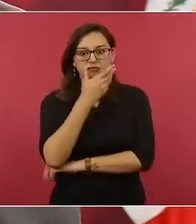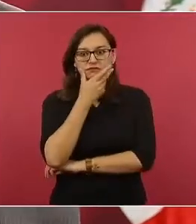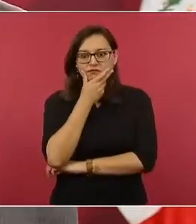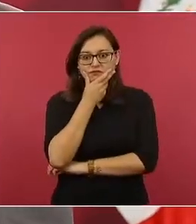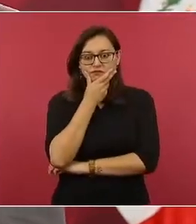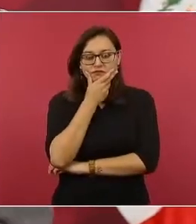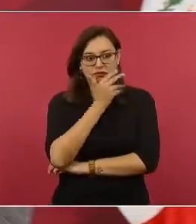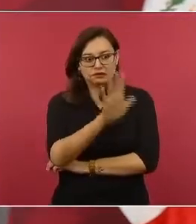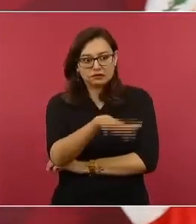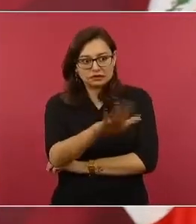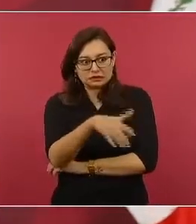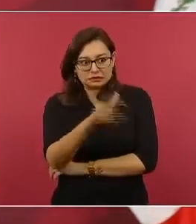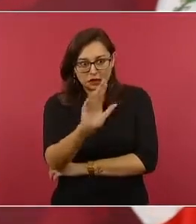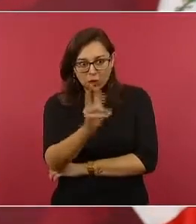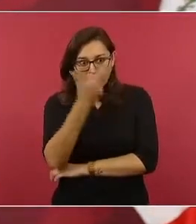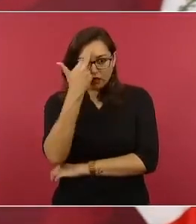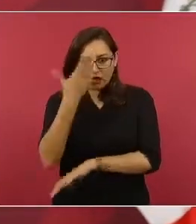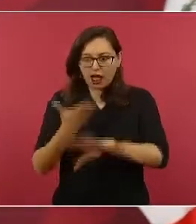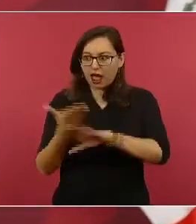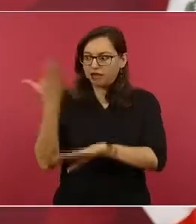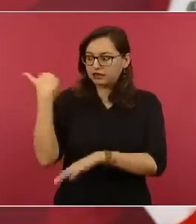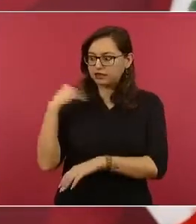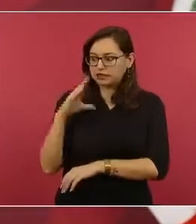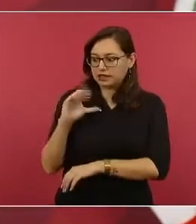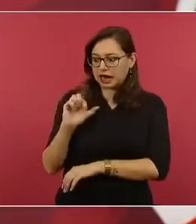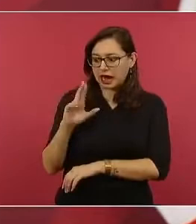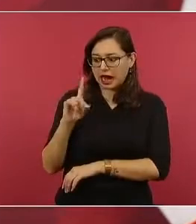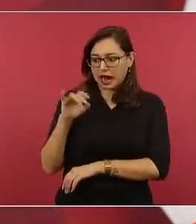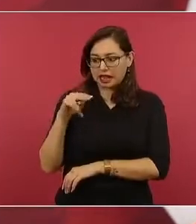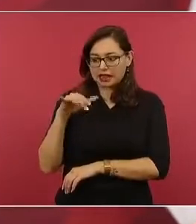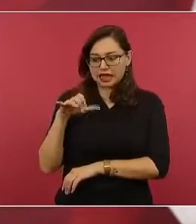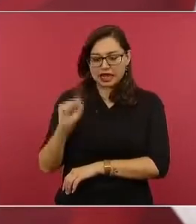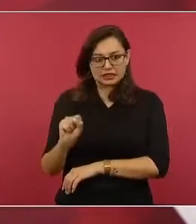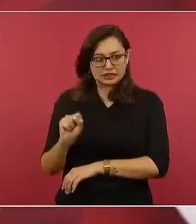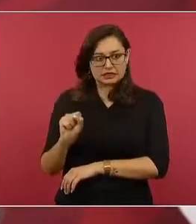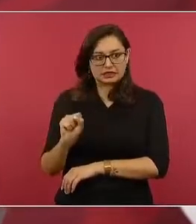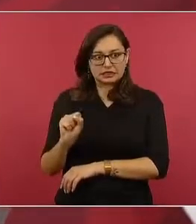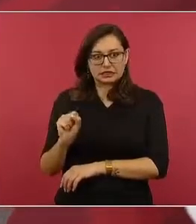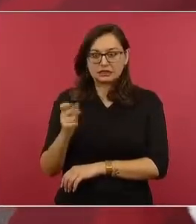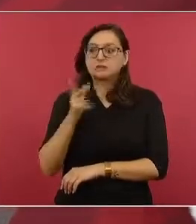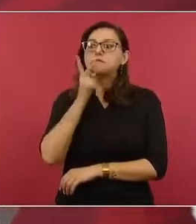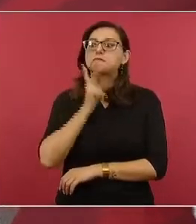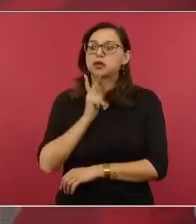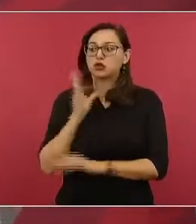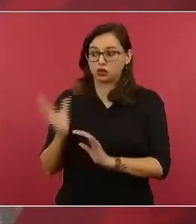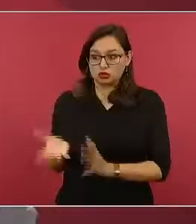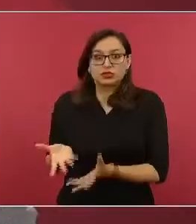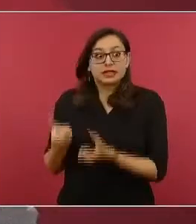expropió el petróleo, fue el que creó la Comisión Nacional, la Comisión